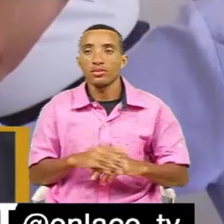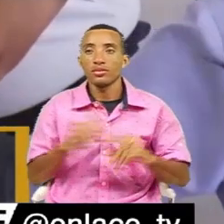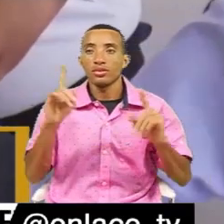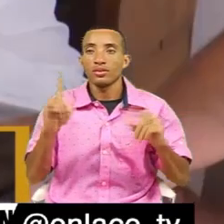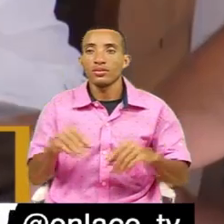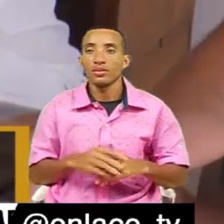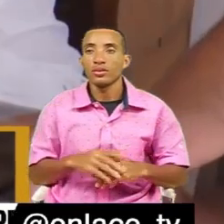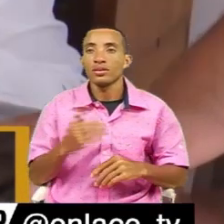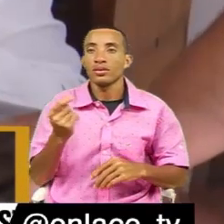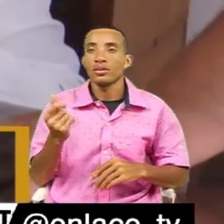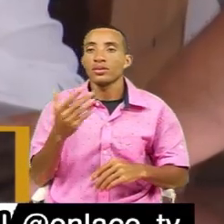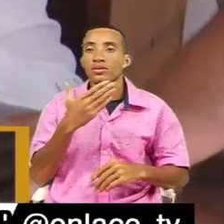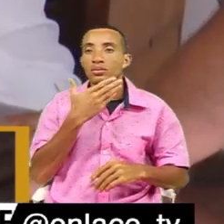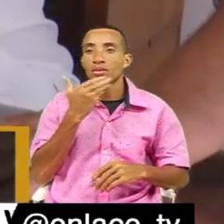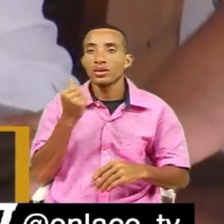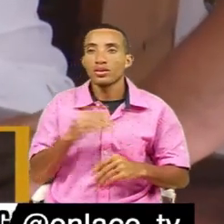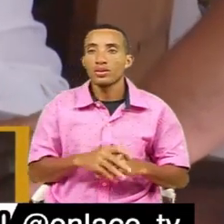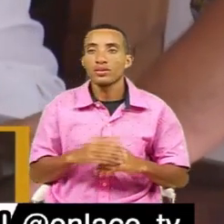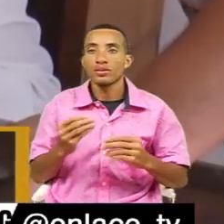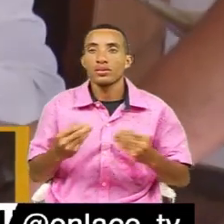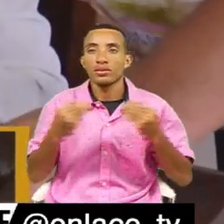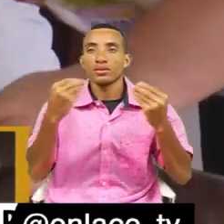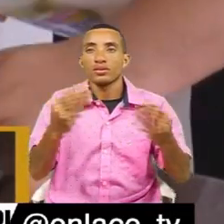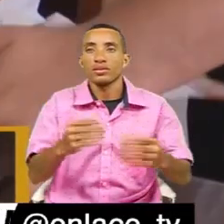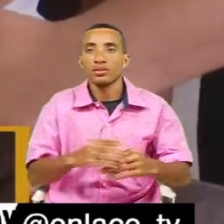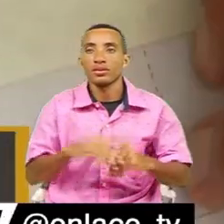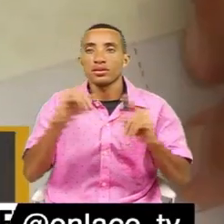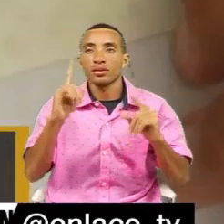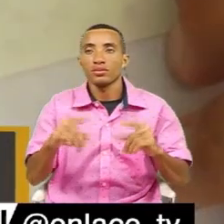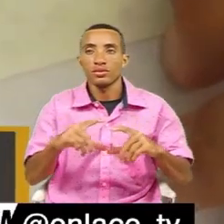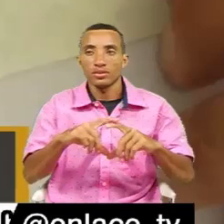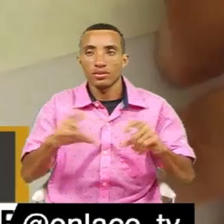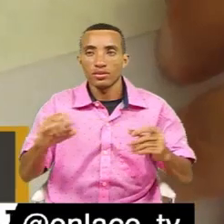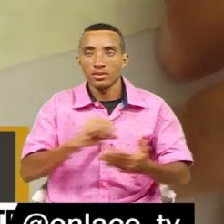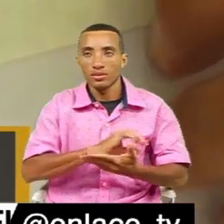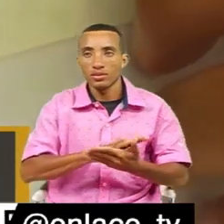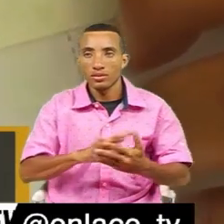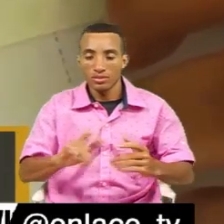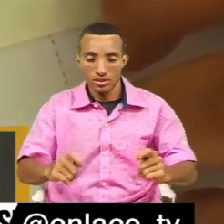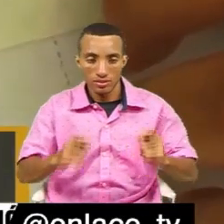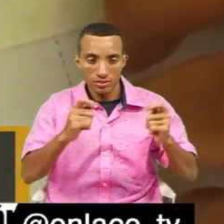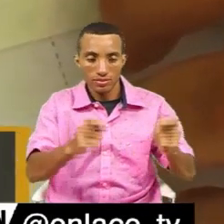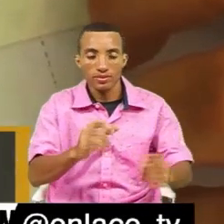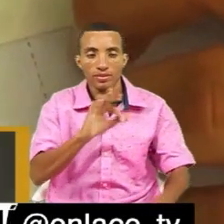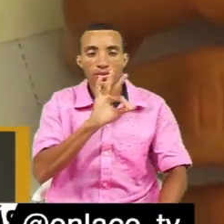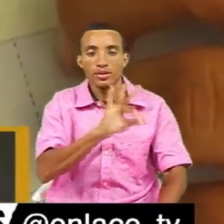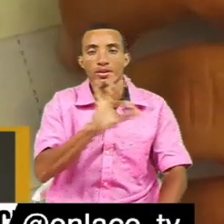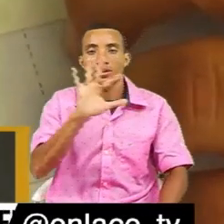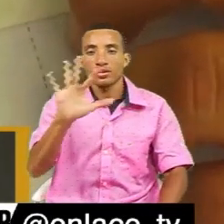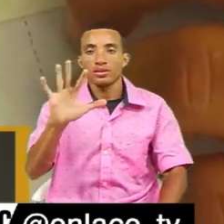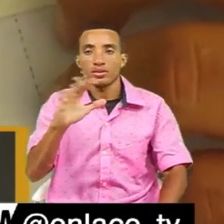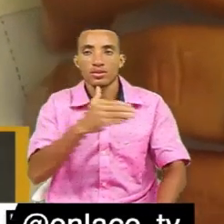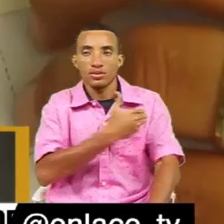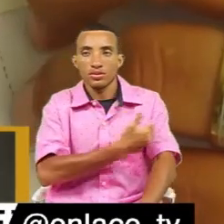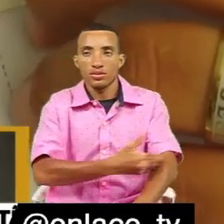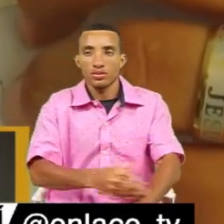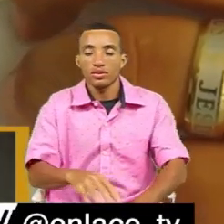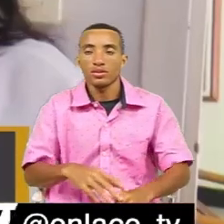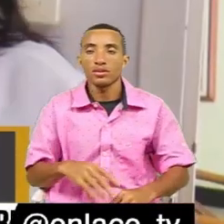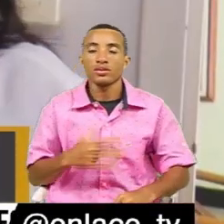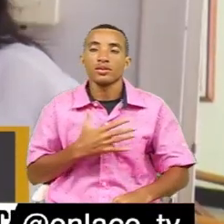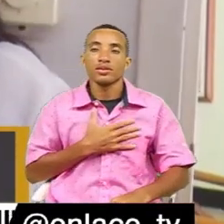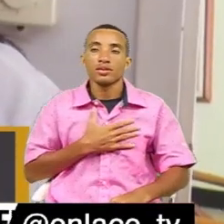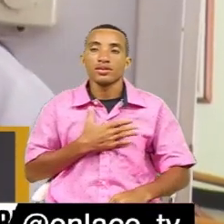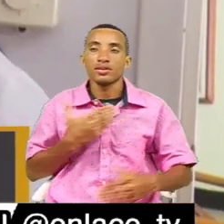el valor del automotor, por ello le fue entregado un cheque de gerencia por el monto aproximado de 35 millones de pesos. La ganadora mostró su